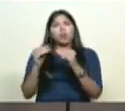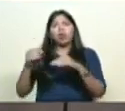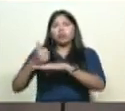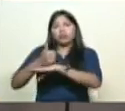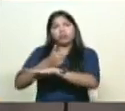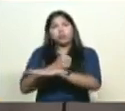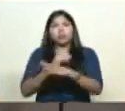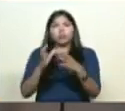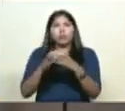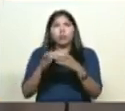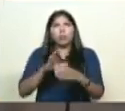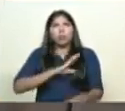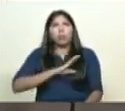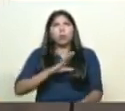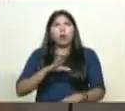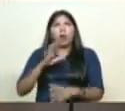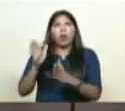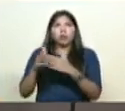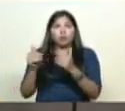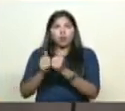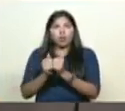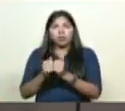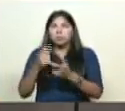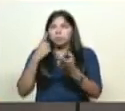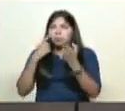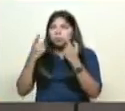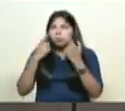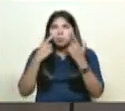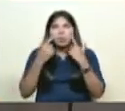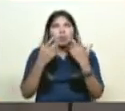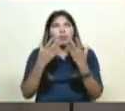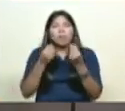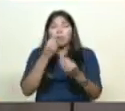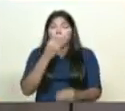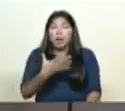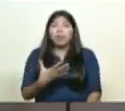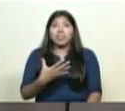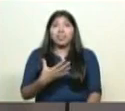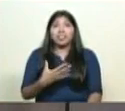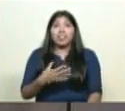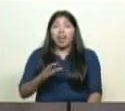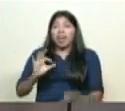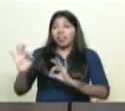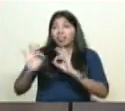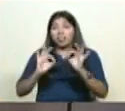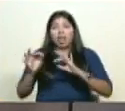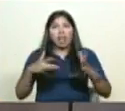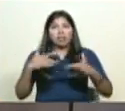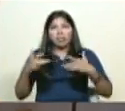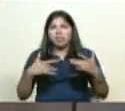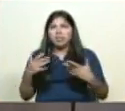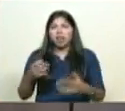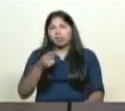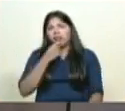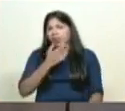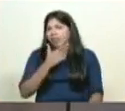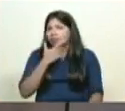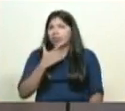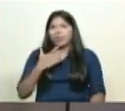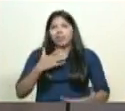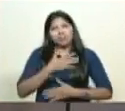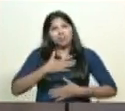regional. Hemos visto una hermosa representación cultural con algunas manifestaciones genuinas, las